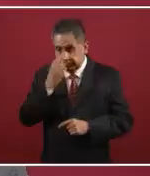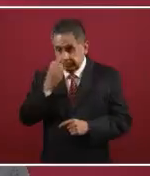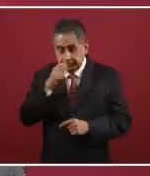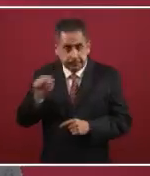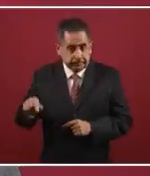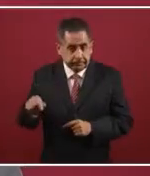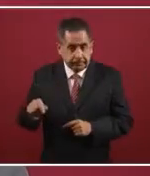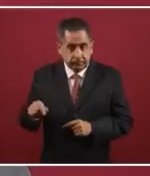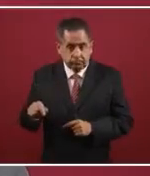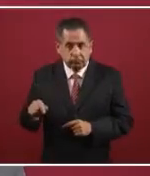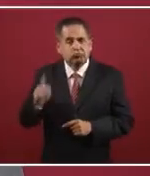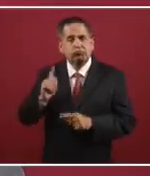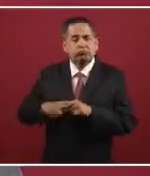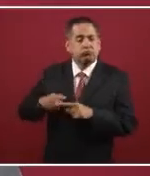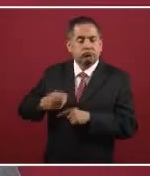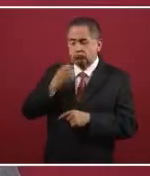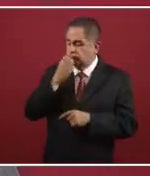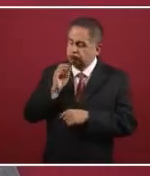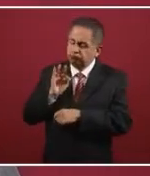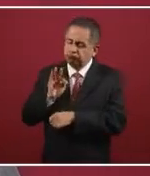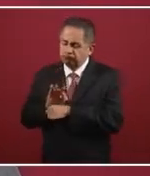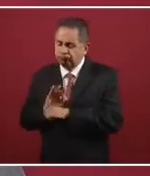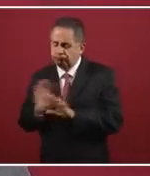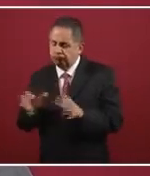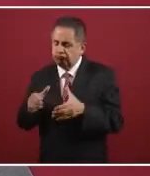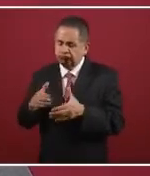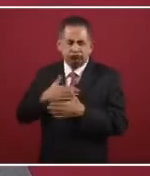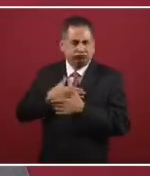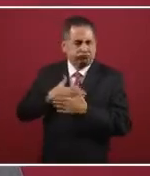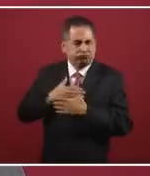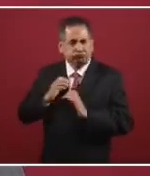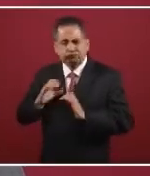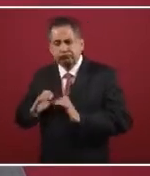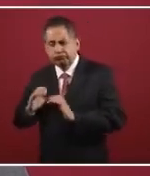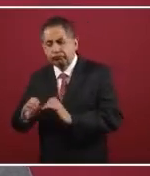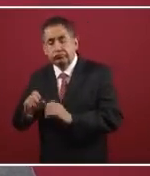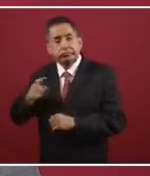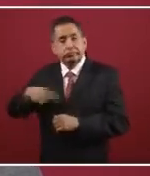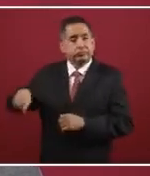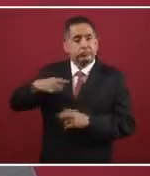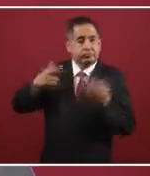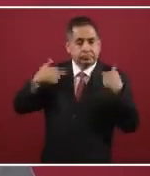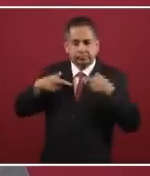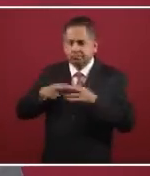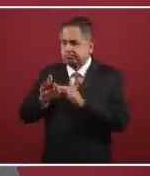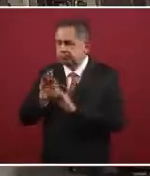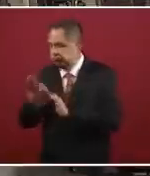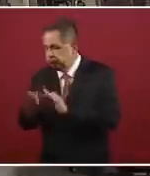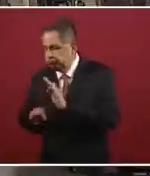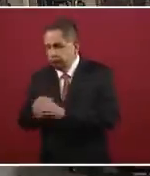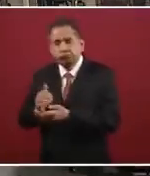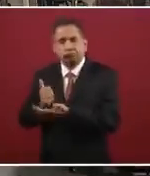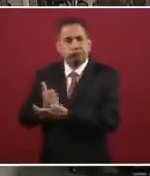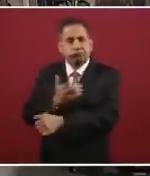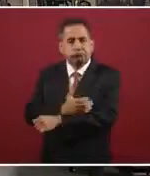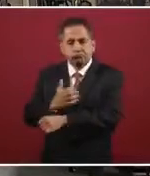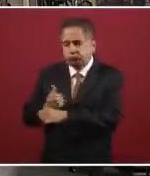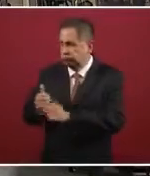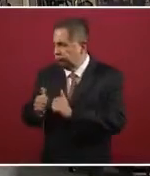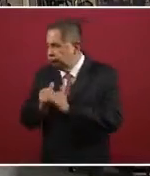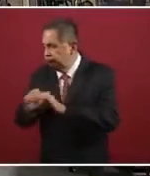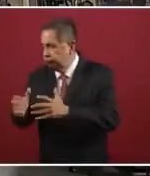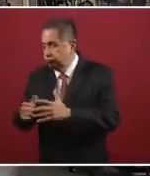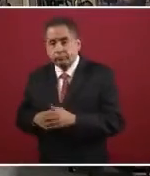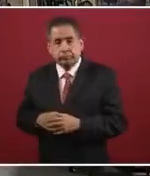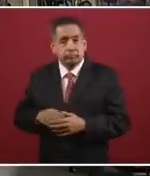es abrazado, es protegido por los maestros, por sus mismos alumnos. Cuando no